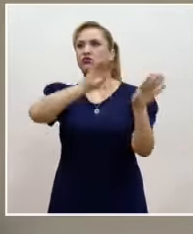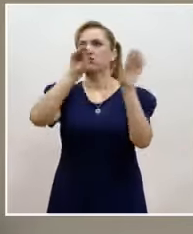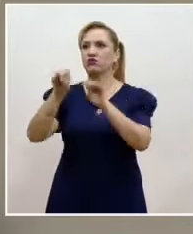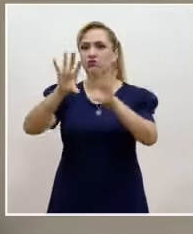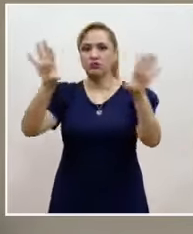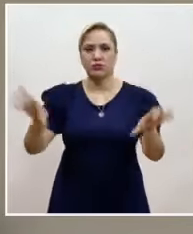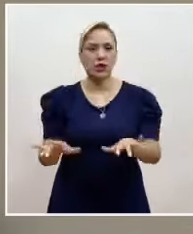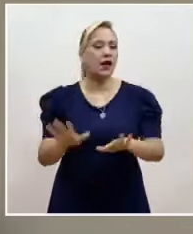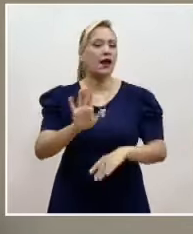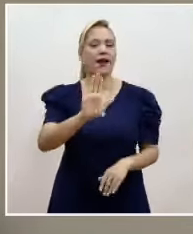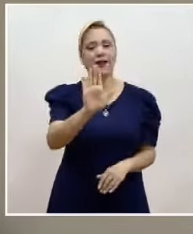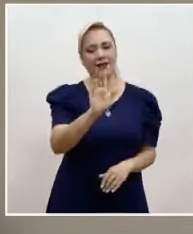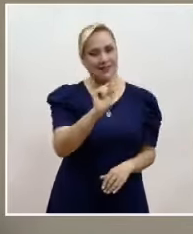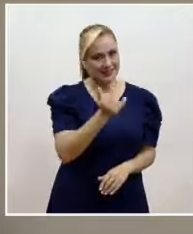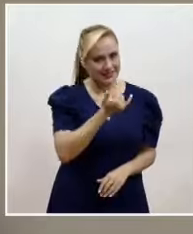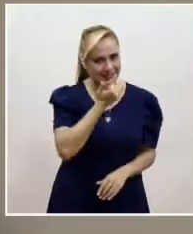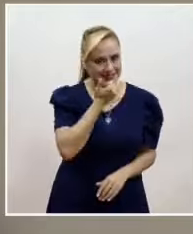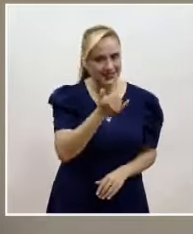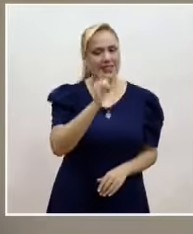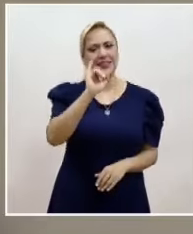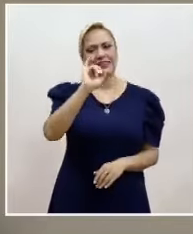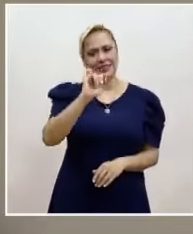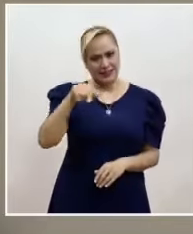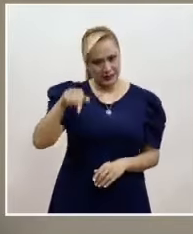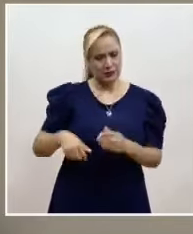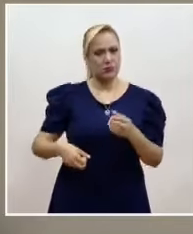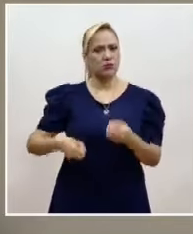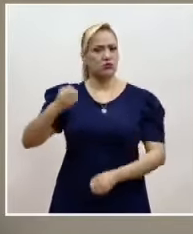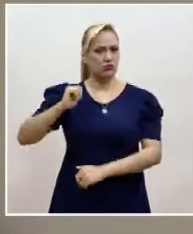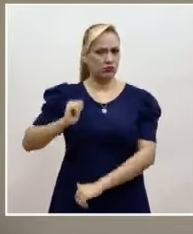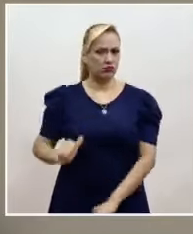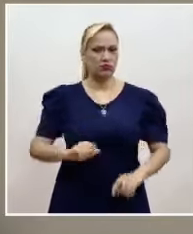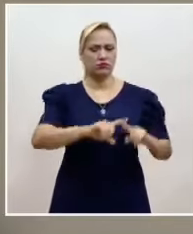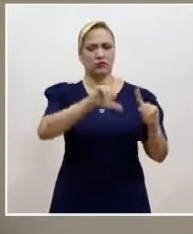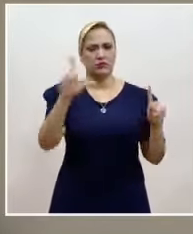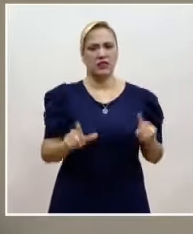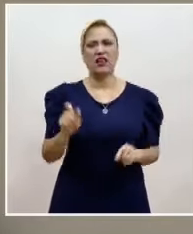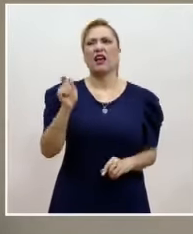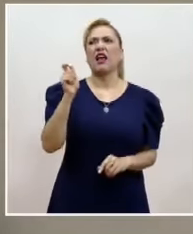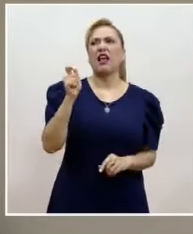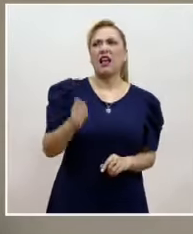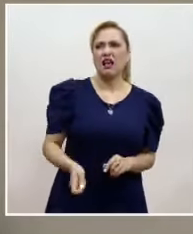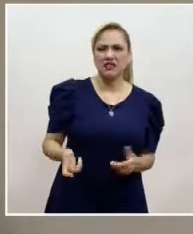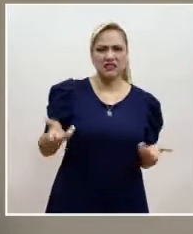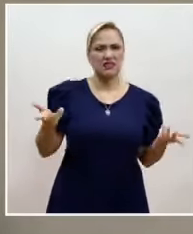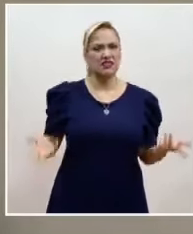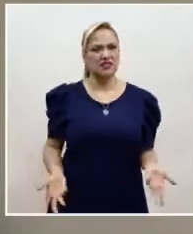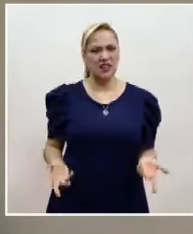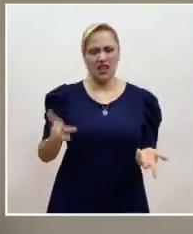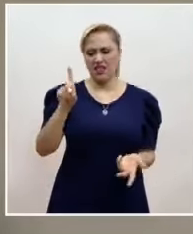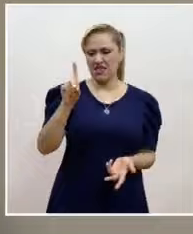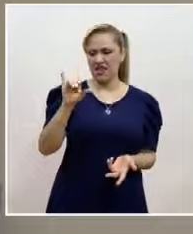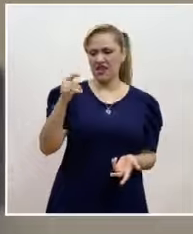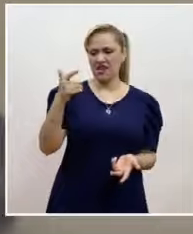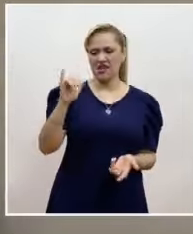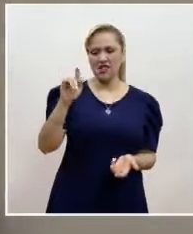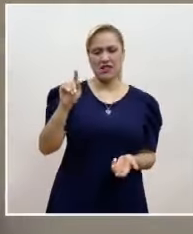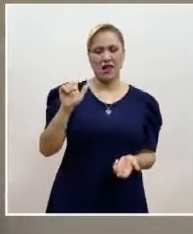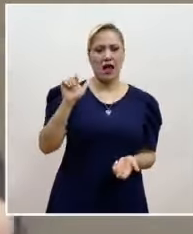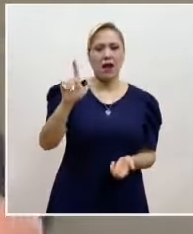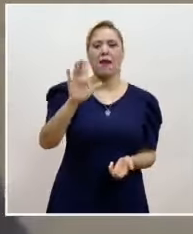Poder Judicial de la Federación ha hecho un gran trabajo en retomar qué es la justicia digital a partir de